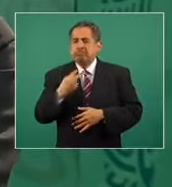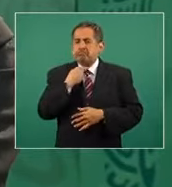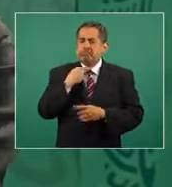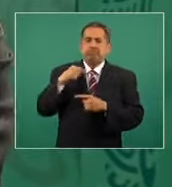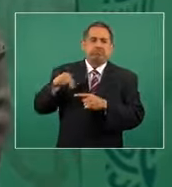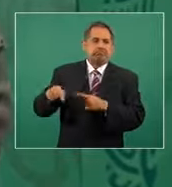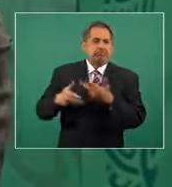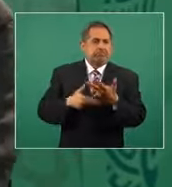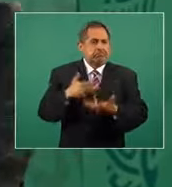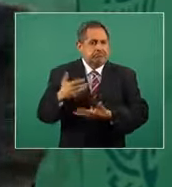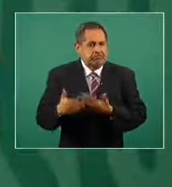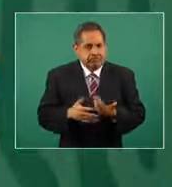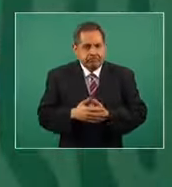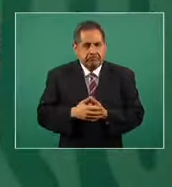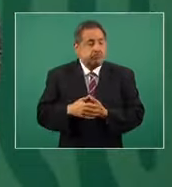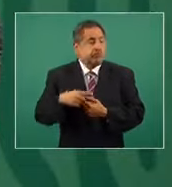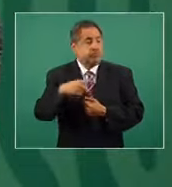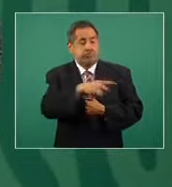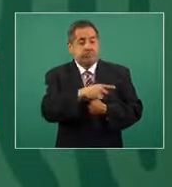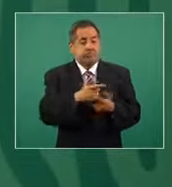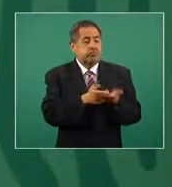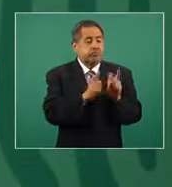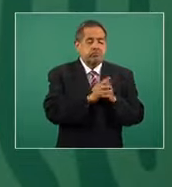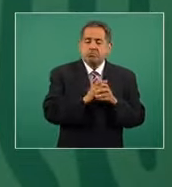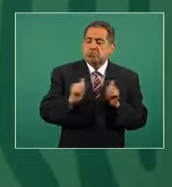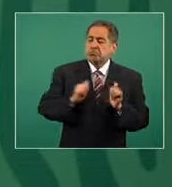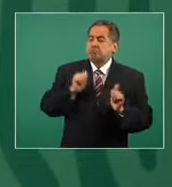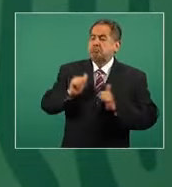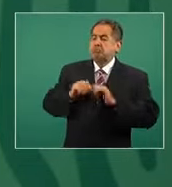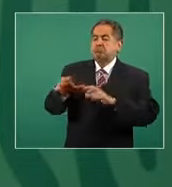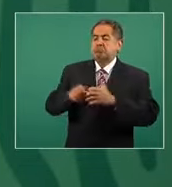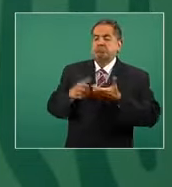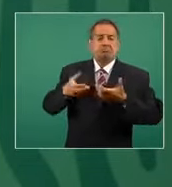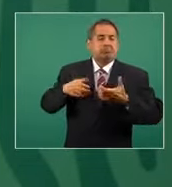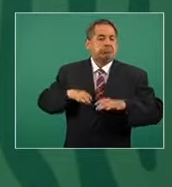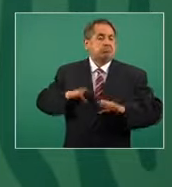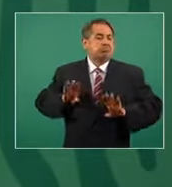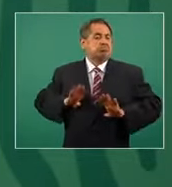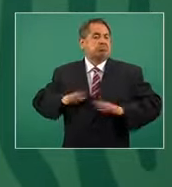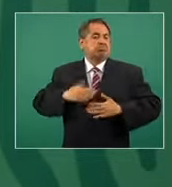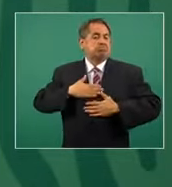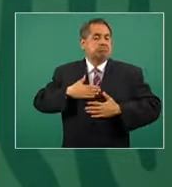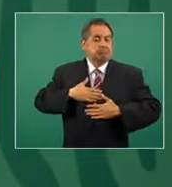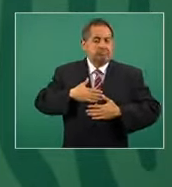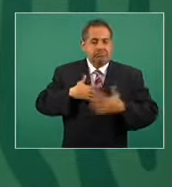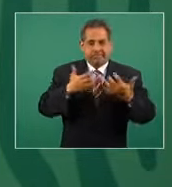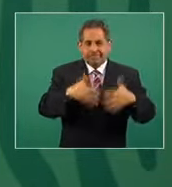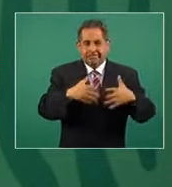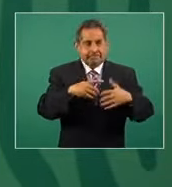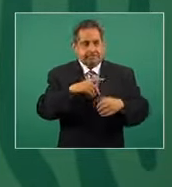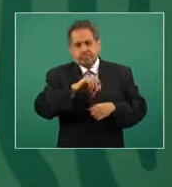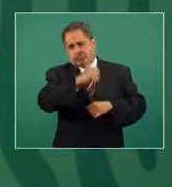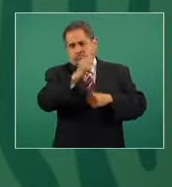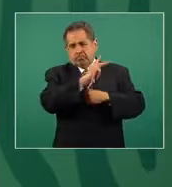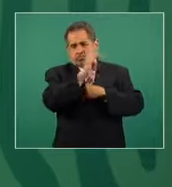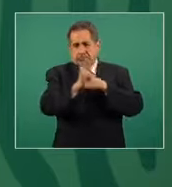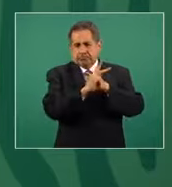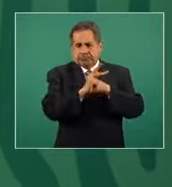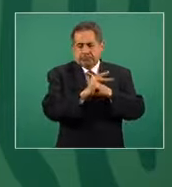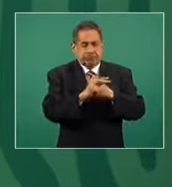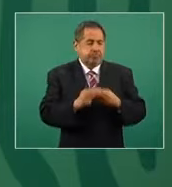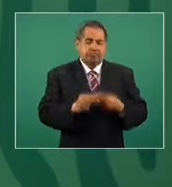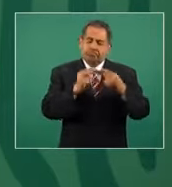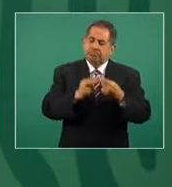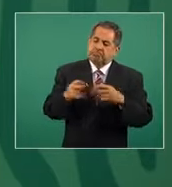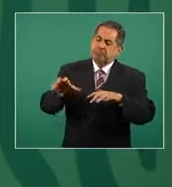se benefició a una minoría, sobre todo empresas extranjeras, y